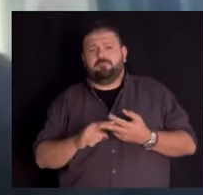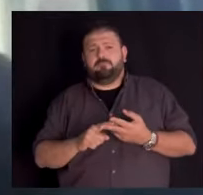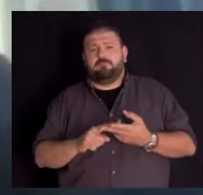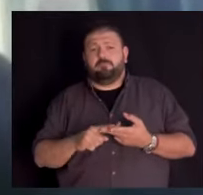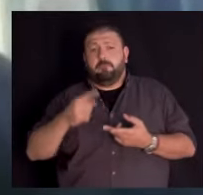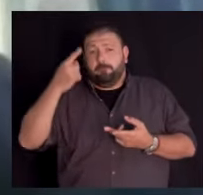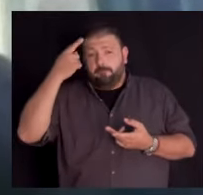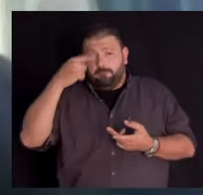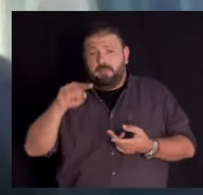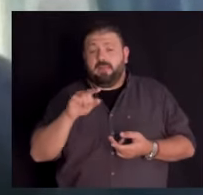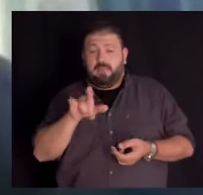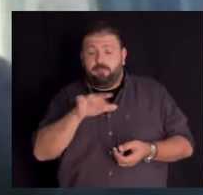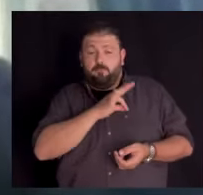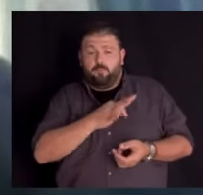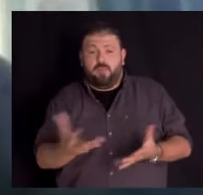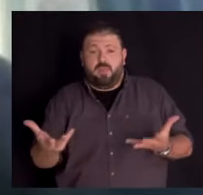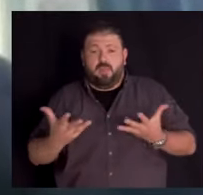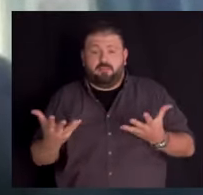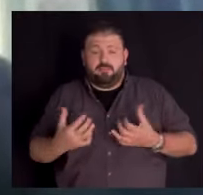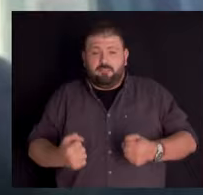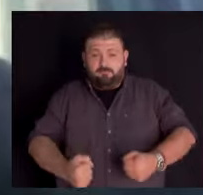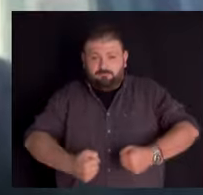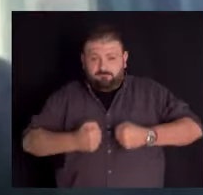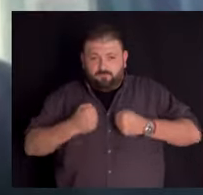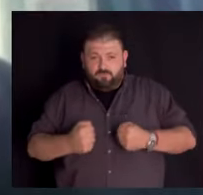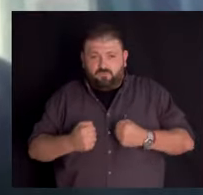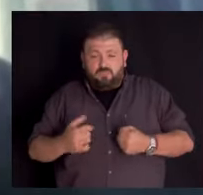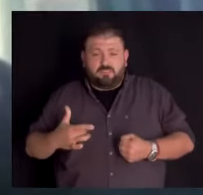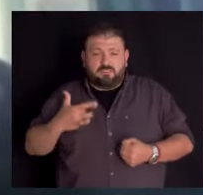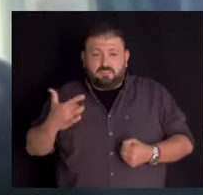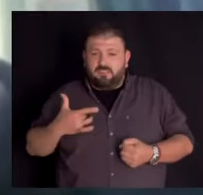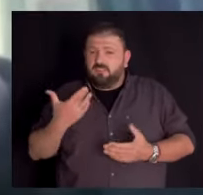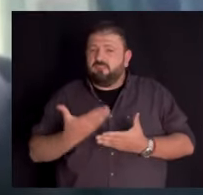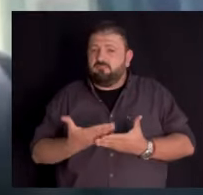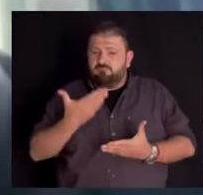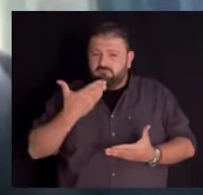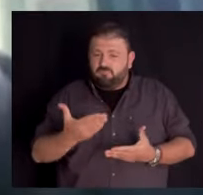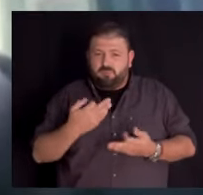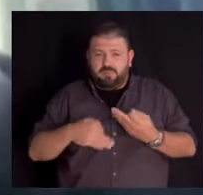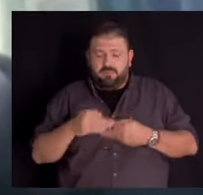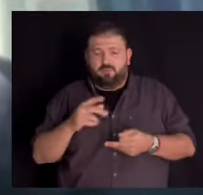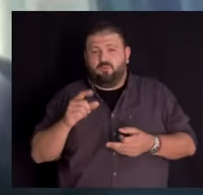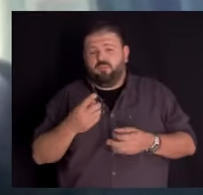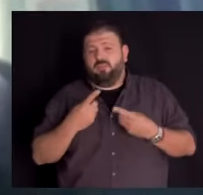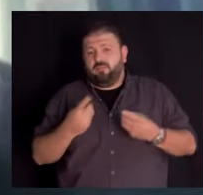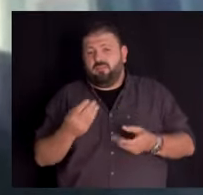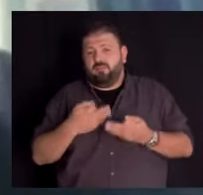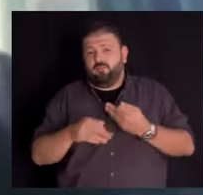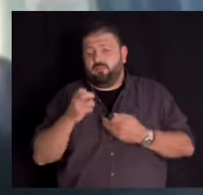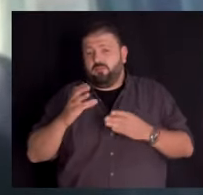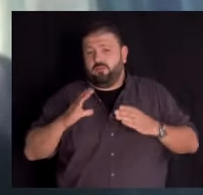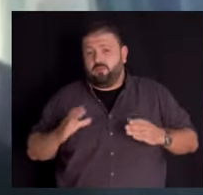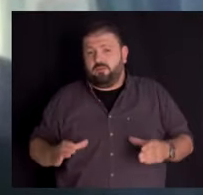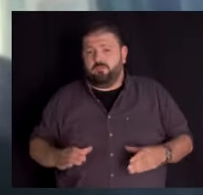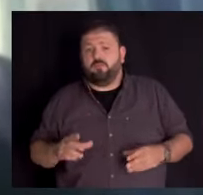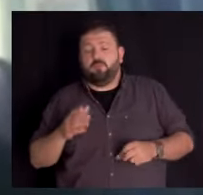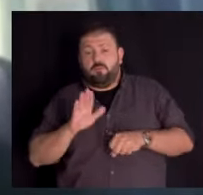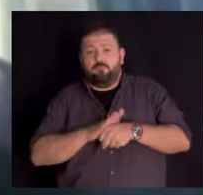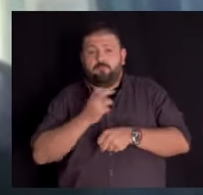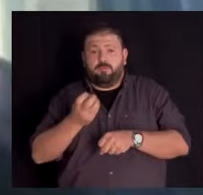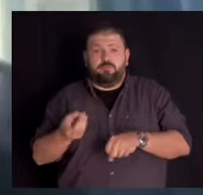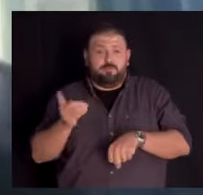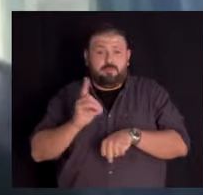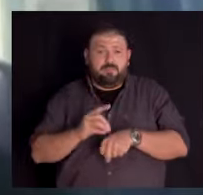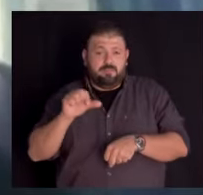para fortalecer nuestro sistema nervioso y por ende nuestro sistema inmunológico. Por eso es que hoy en día